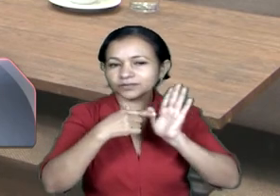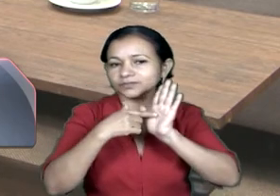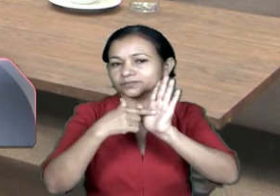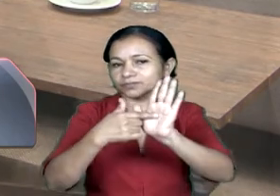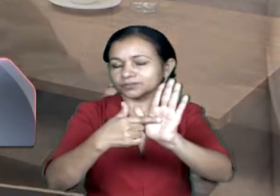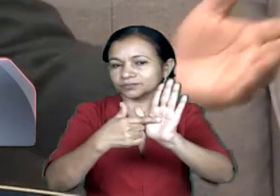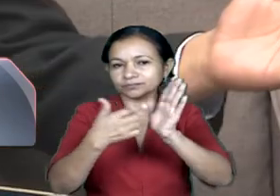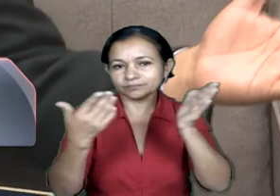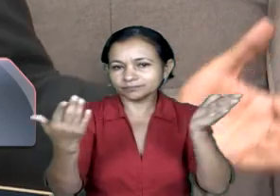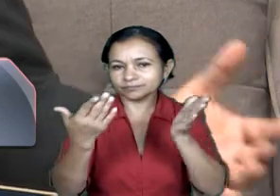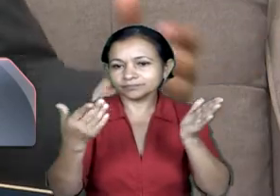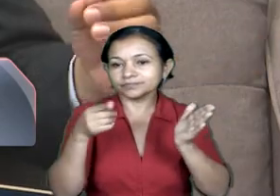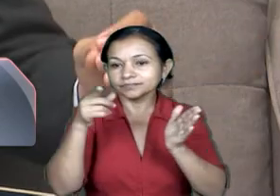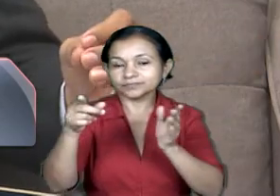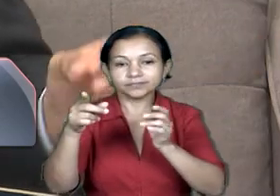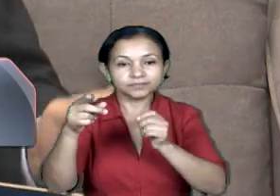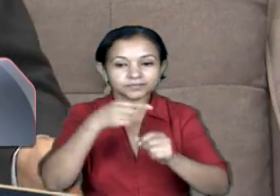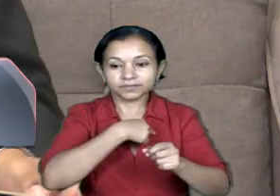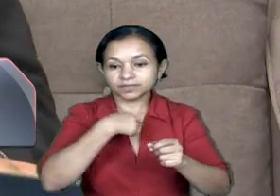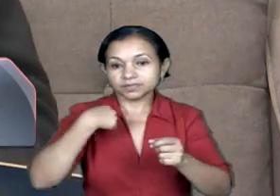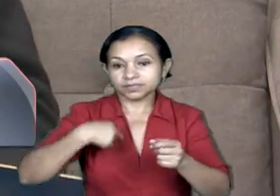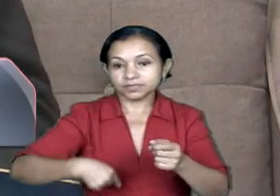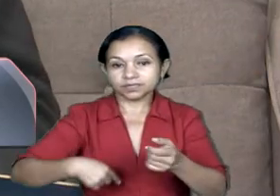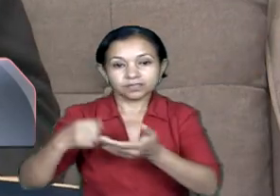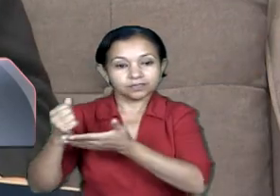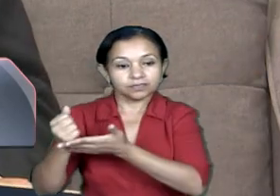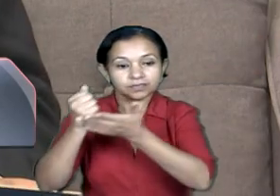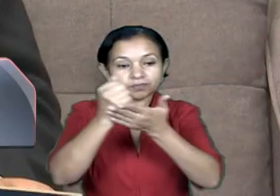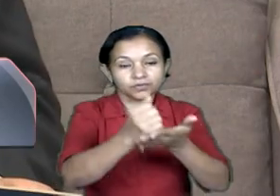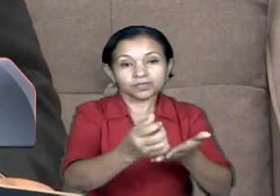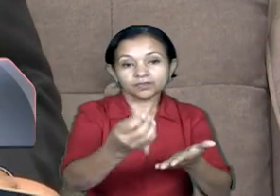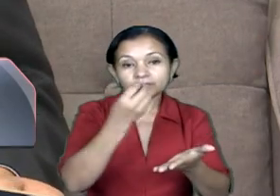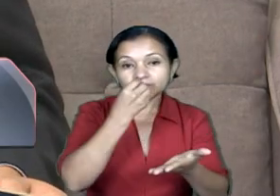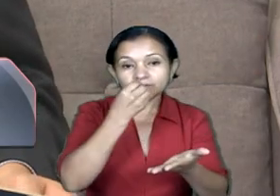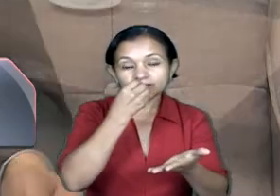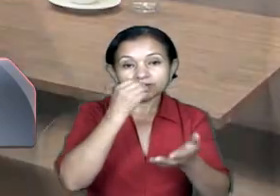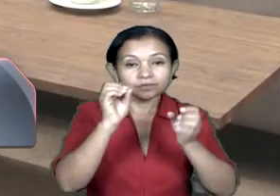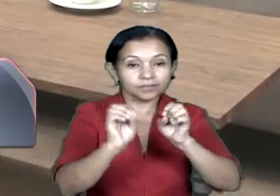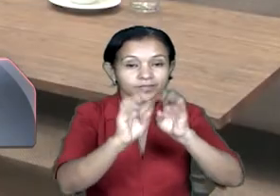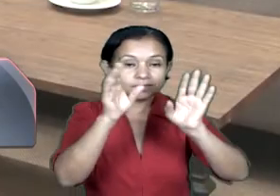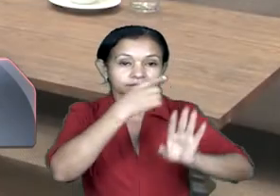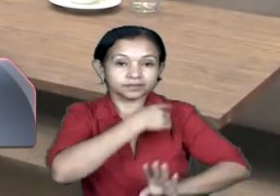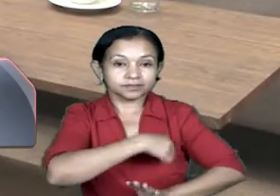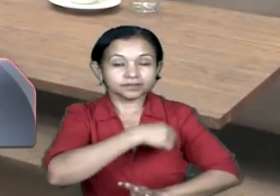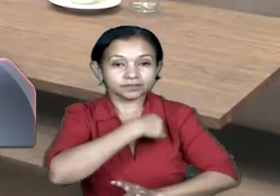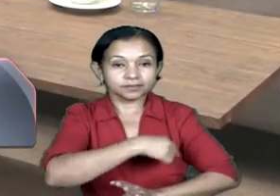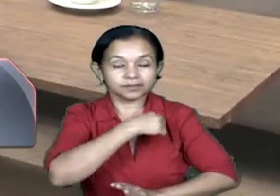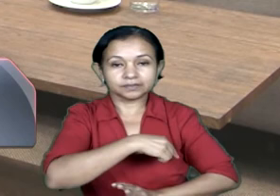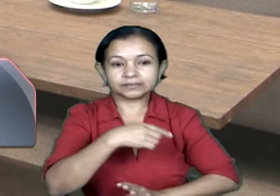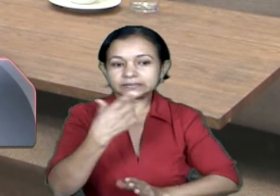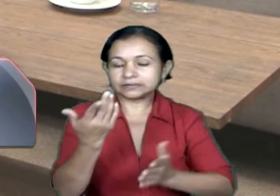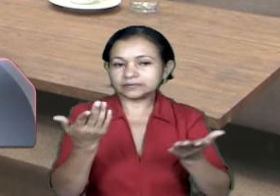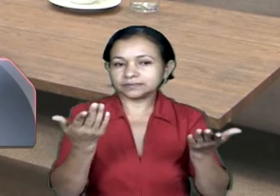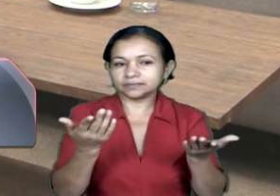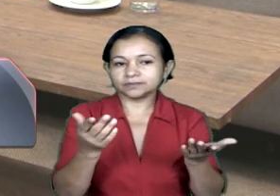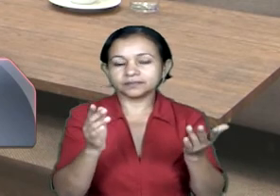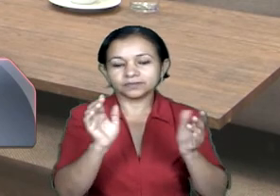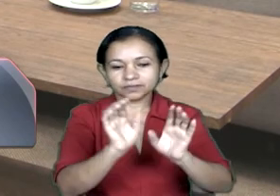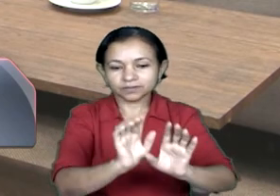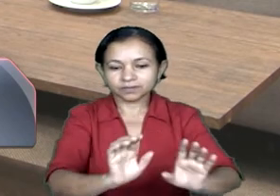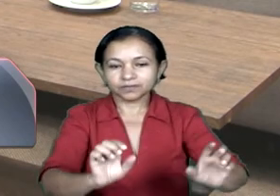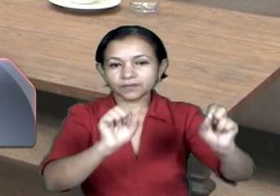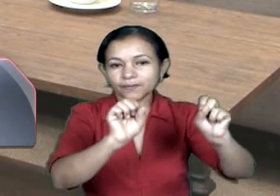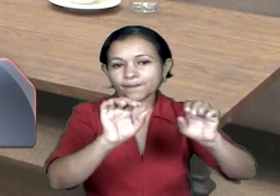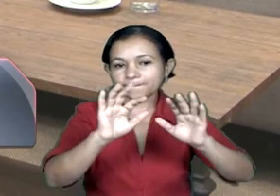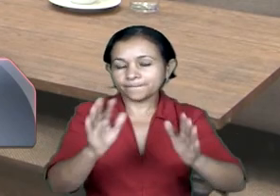Ajá, sí. Es decir, ustedes son uno de los países que cooperan fuertemente con respecto a eso. Y eso es algo que no tiene precio. Es decir, nuestras niñas y nuestros